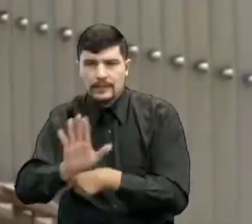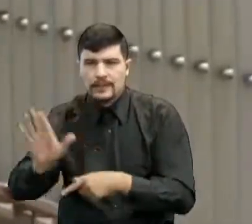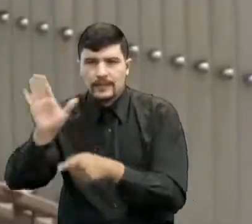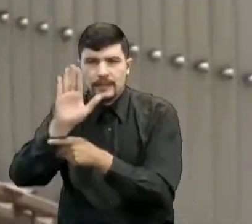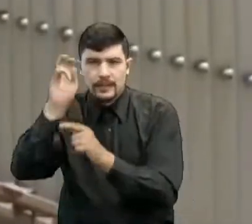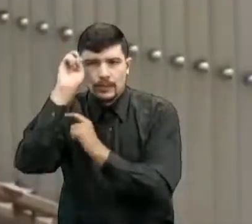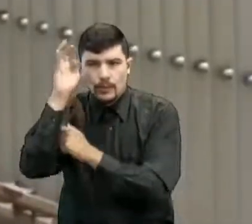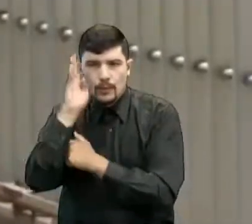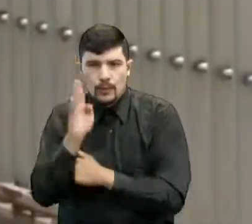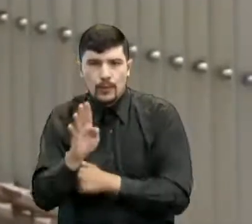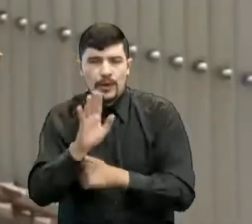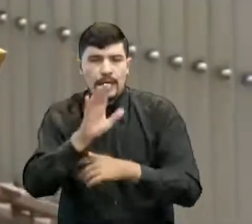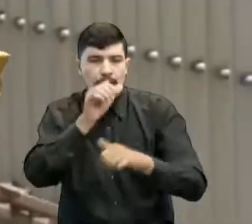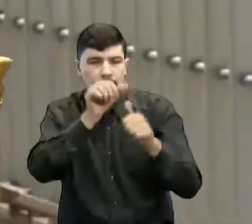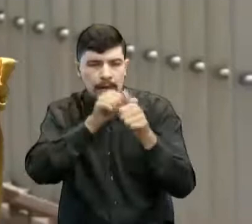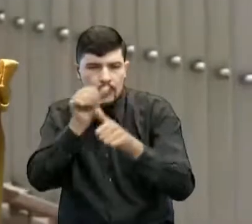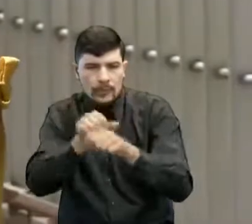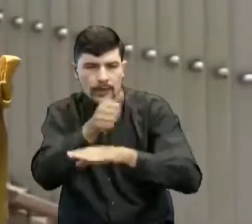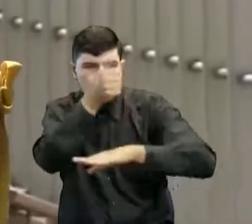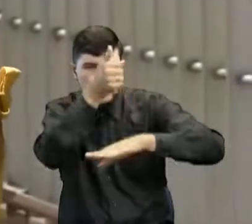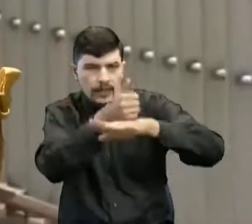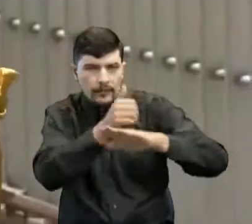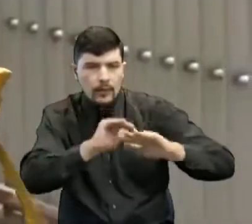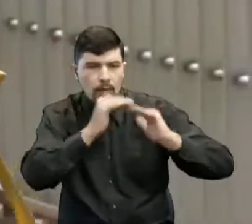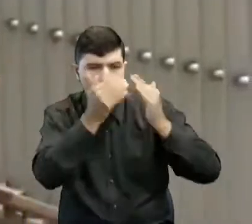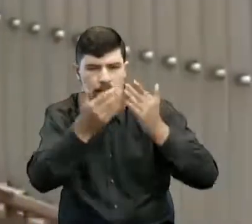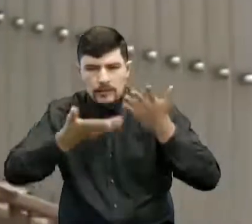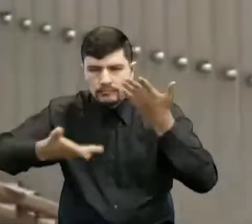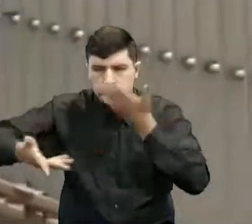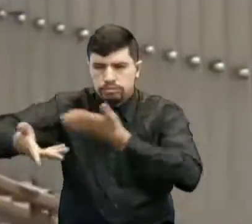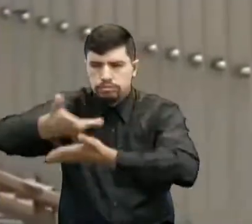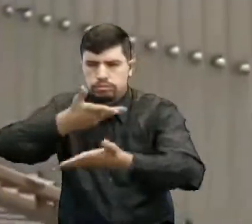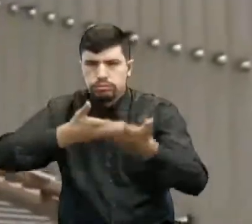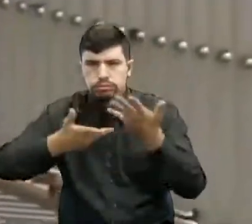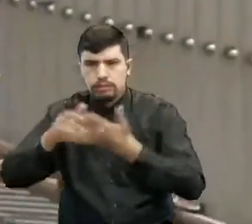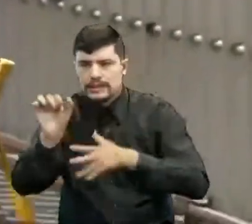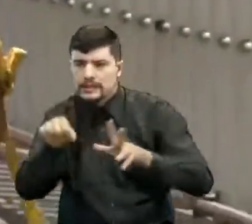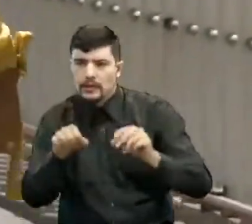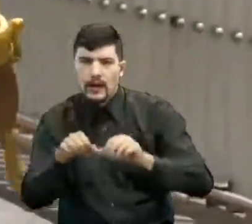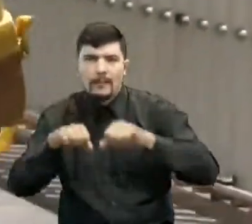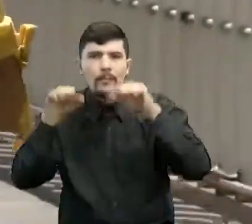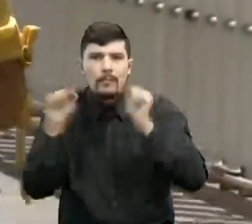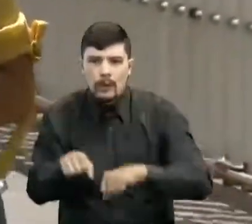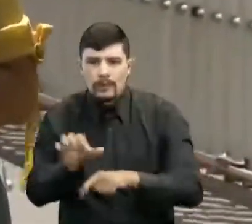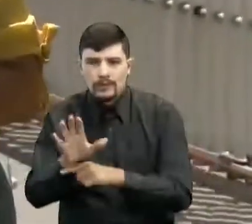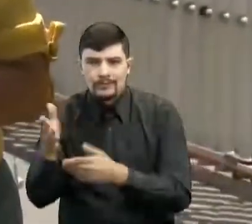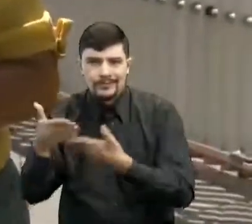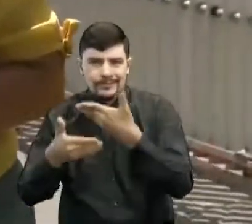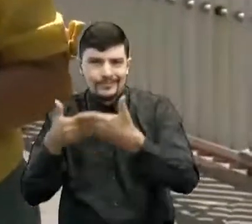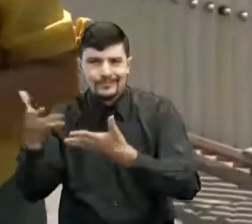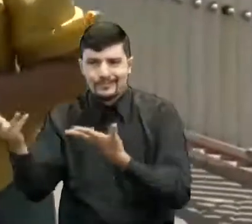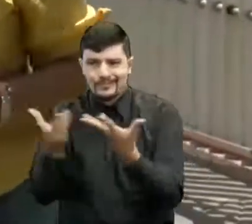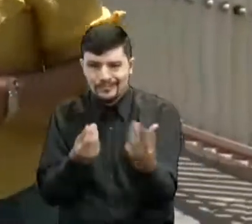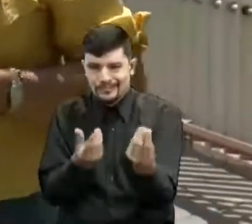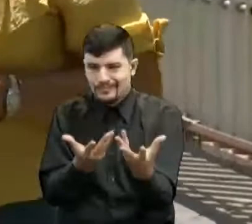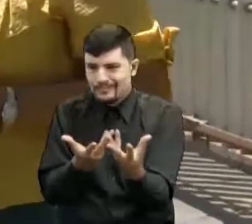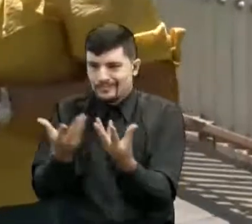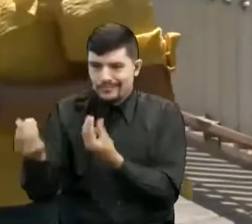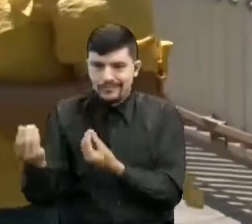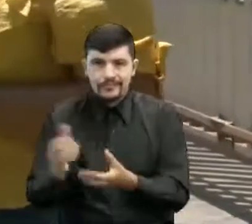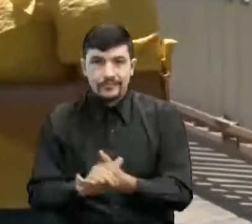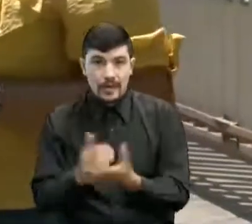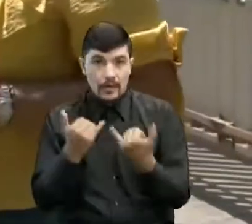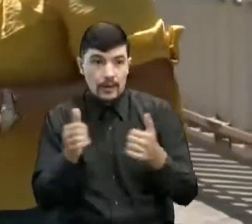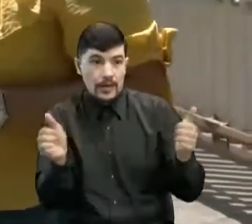cada uno de los directivos de las instituciones educativas. A esta hora nos acompaña César Tulio García, que hace parte de los directivos de